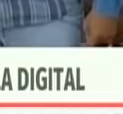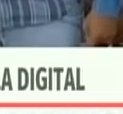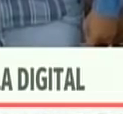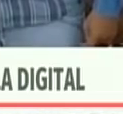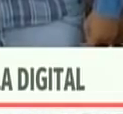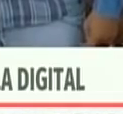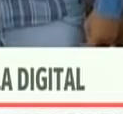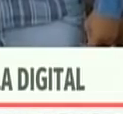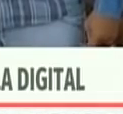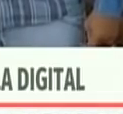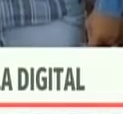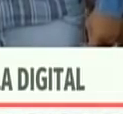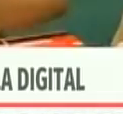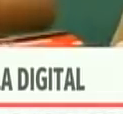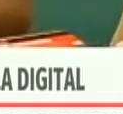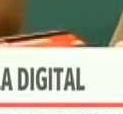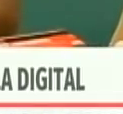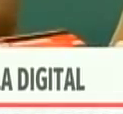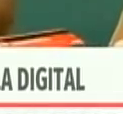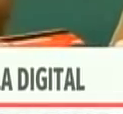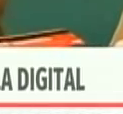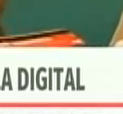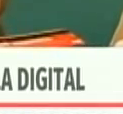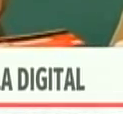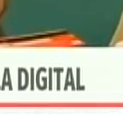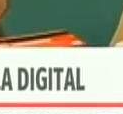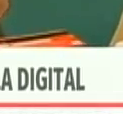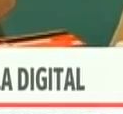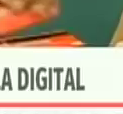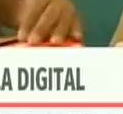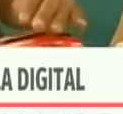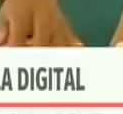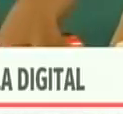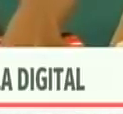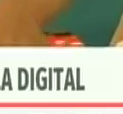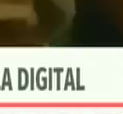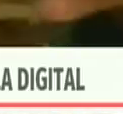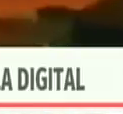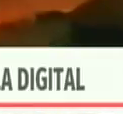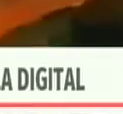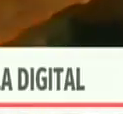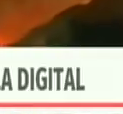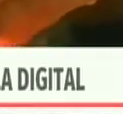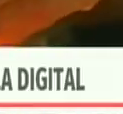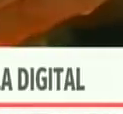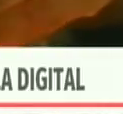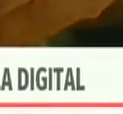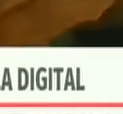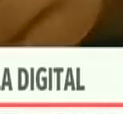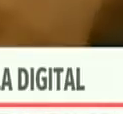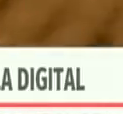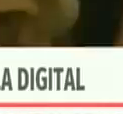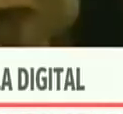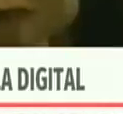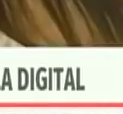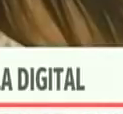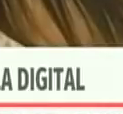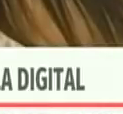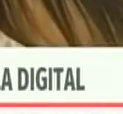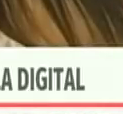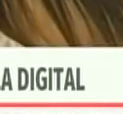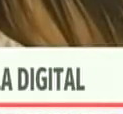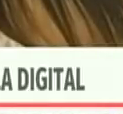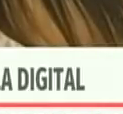palabras. Buenas tardes, presidente. En el nombre de la comuna de Indios Terama y en el mío propio, queremos darle las gracias al Banco